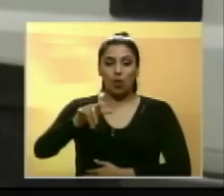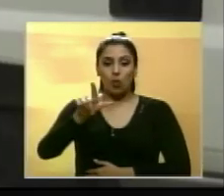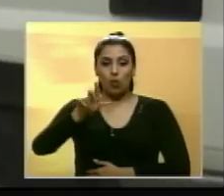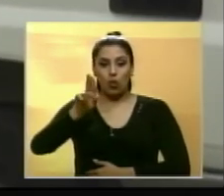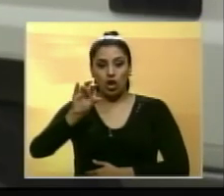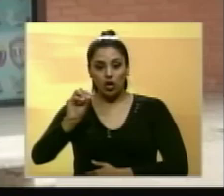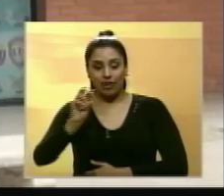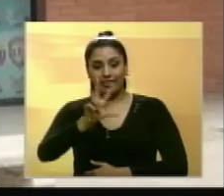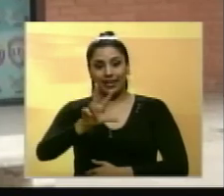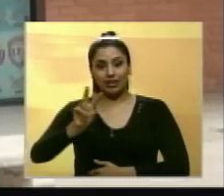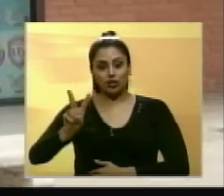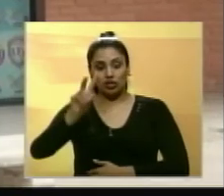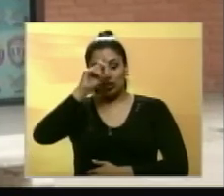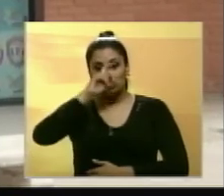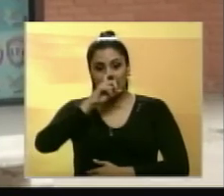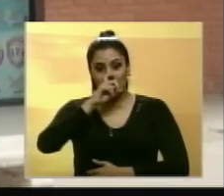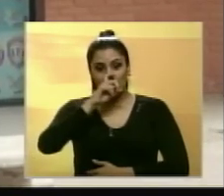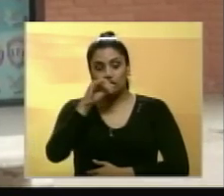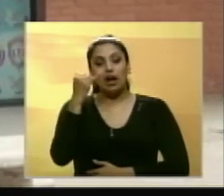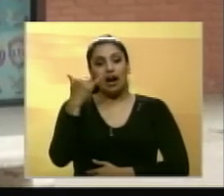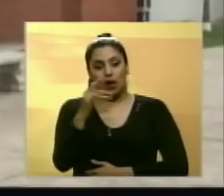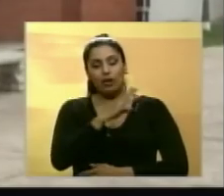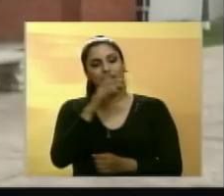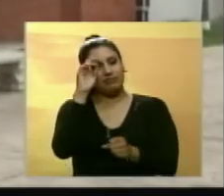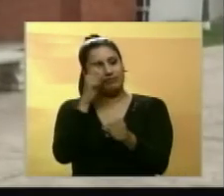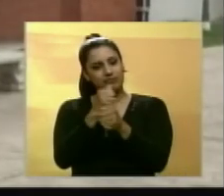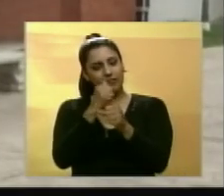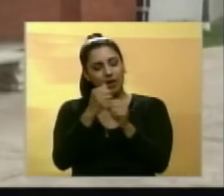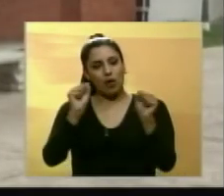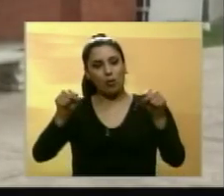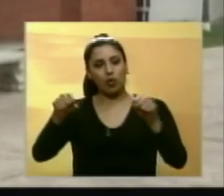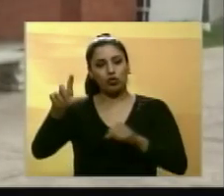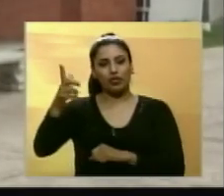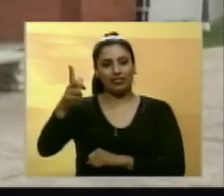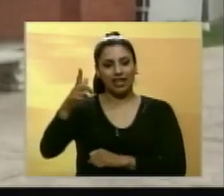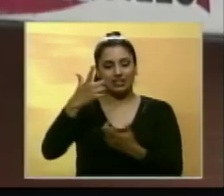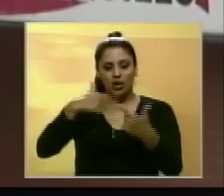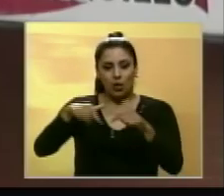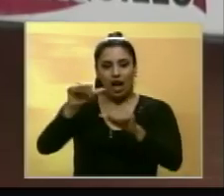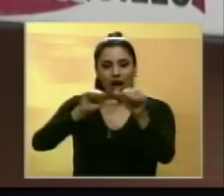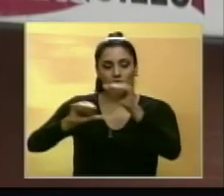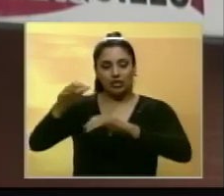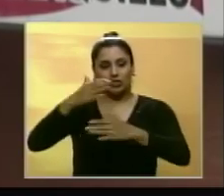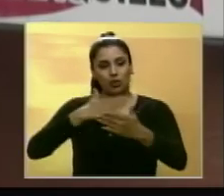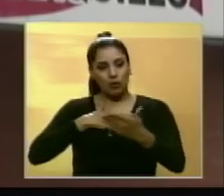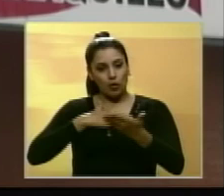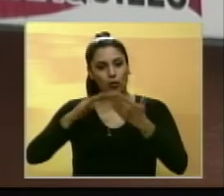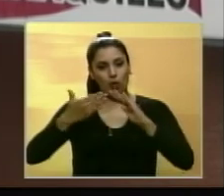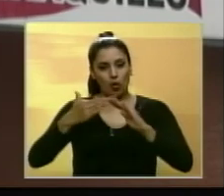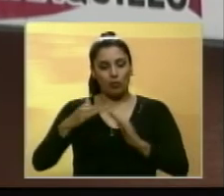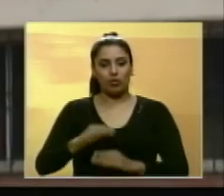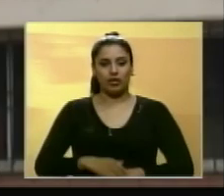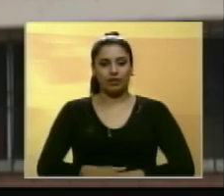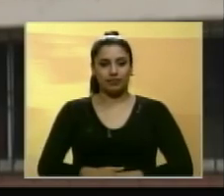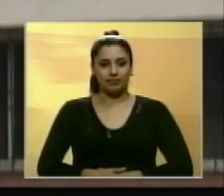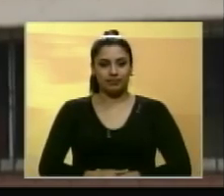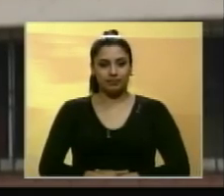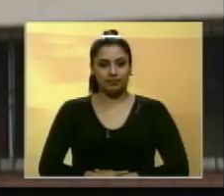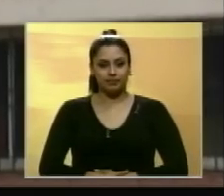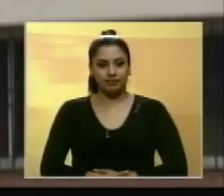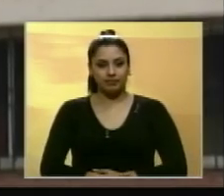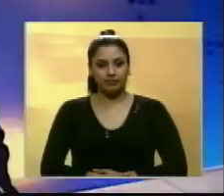César Rojas, de 32 años de edad, y se desempeñaba como mototaxista de la Asociación Cooperativa La Principal Bolívar.